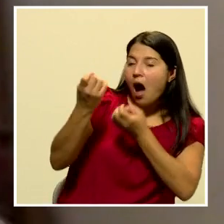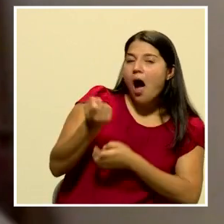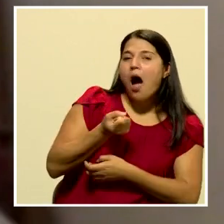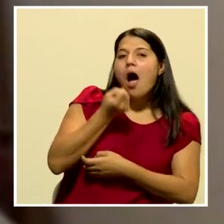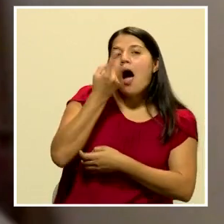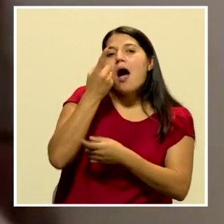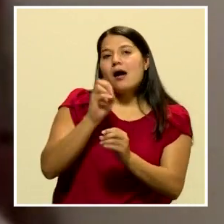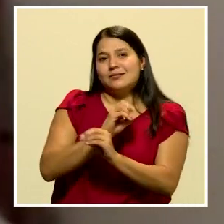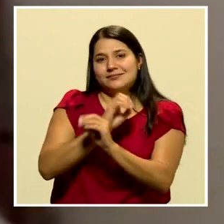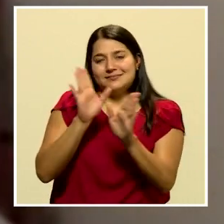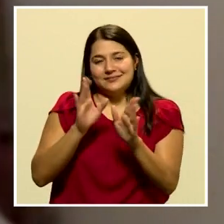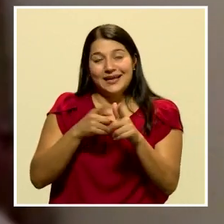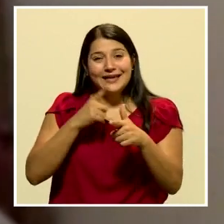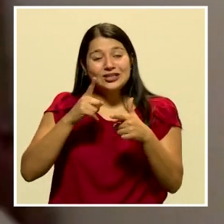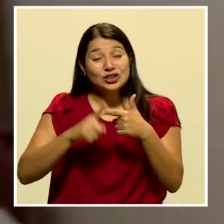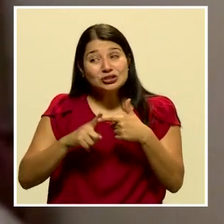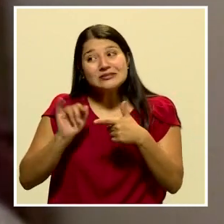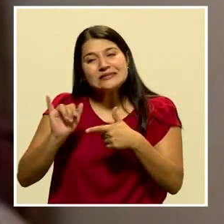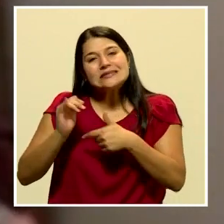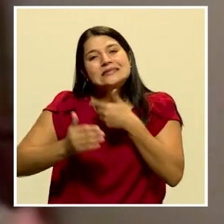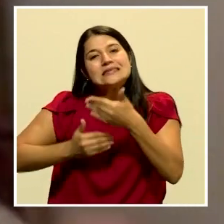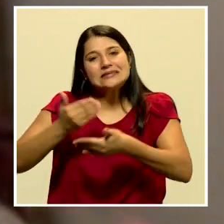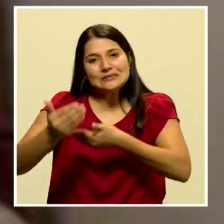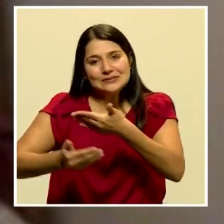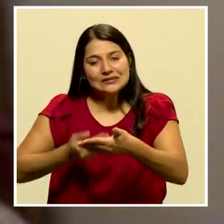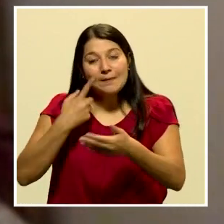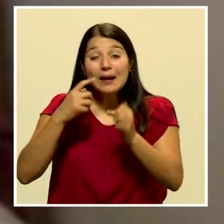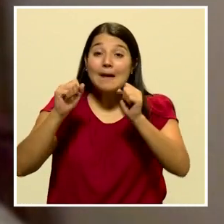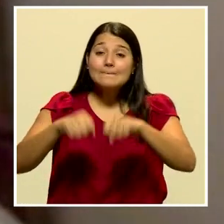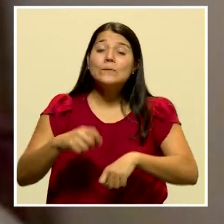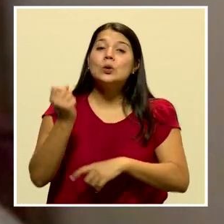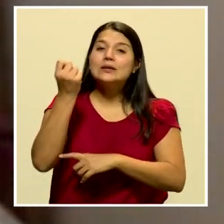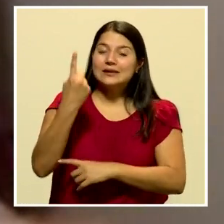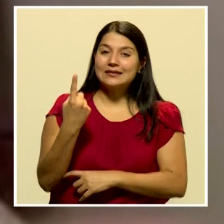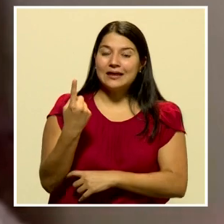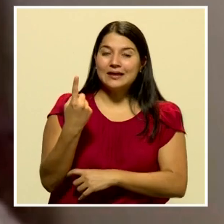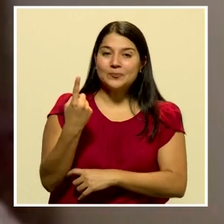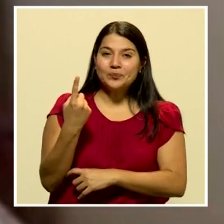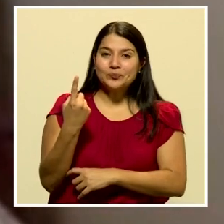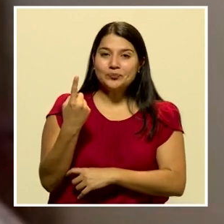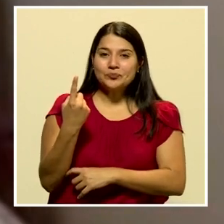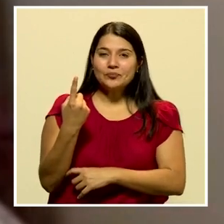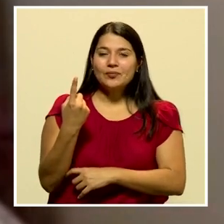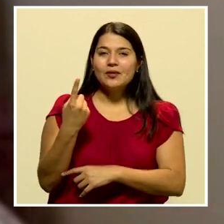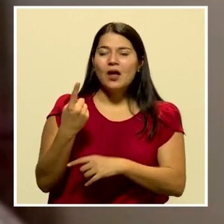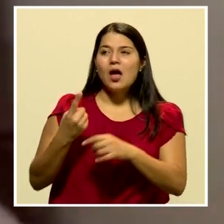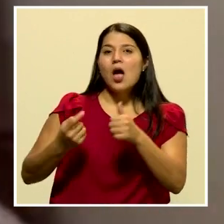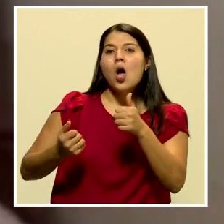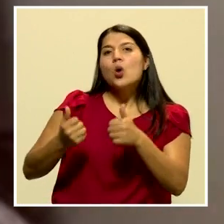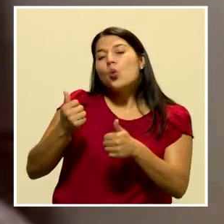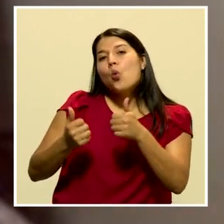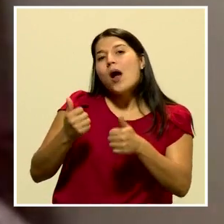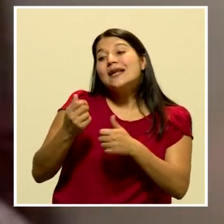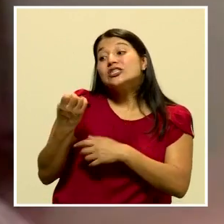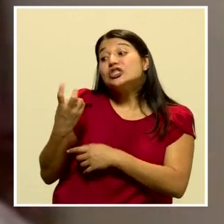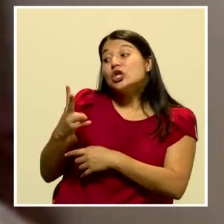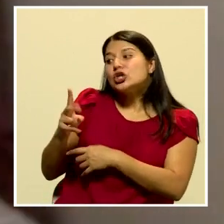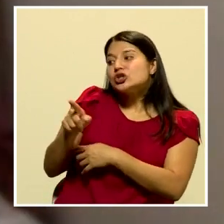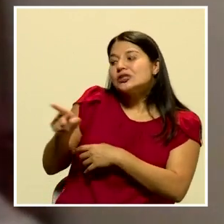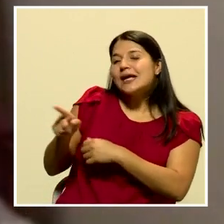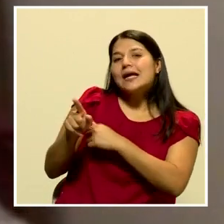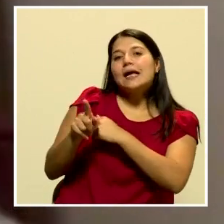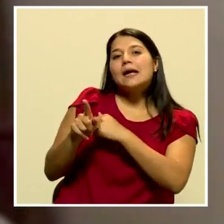en otras partes. Y así sucesivamente, para poder entender cuáles eran las 12 nacionalidades que